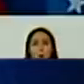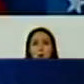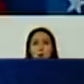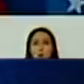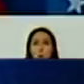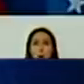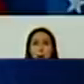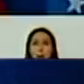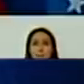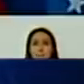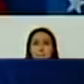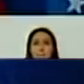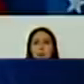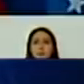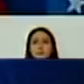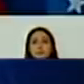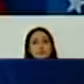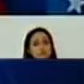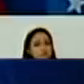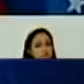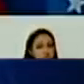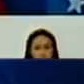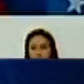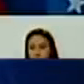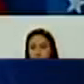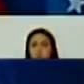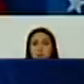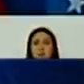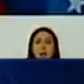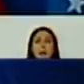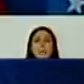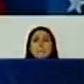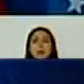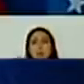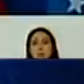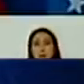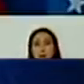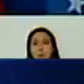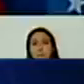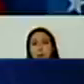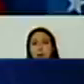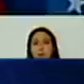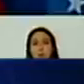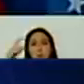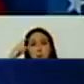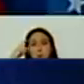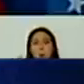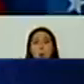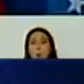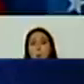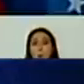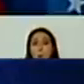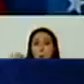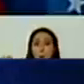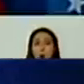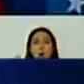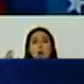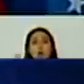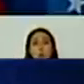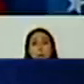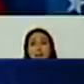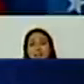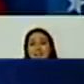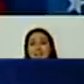Salcedo Paredes, hecho ocurrido en Pueblo Llano, Estado Mérida, el 28 de agosto del año 2016,